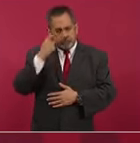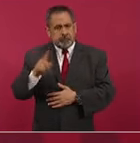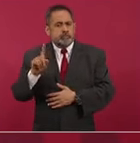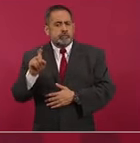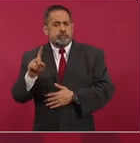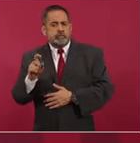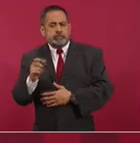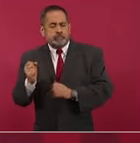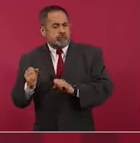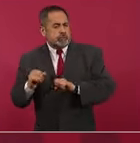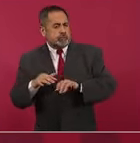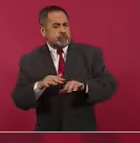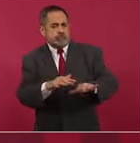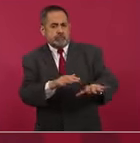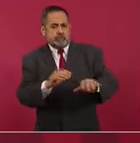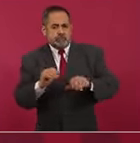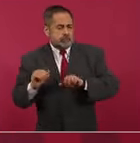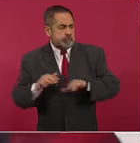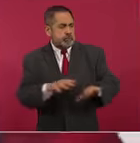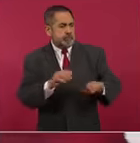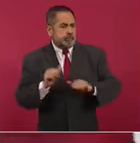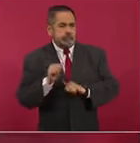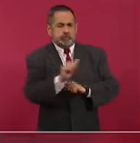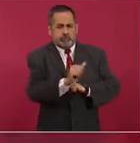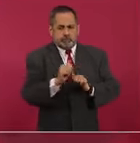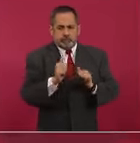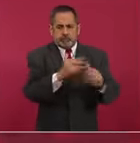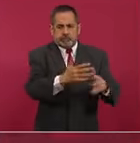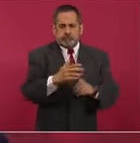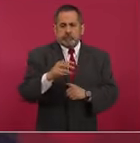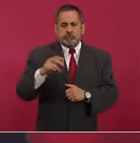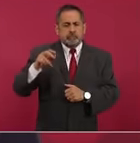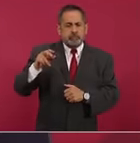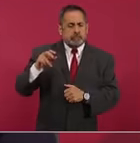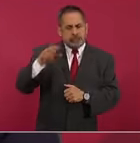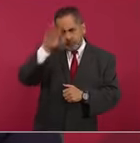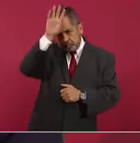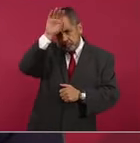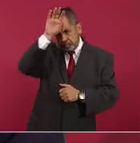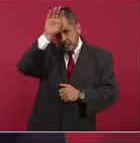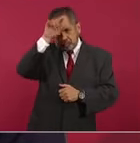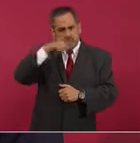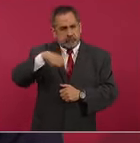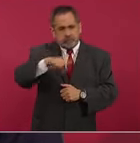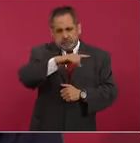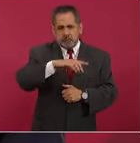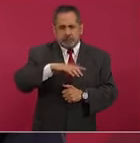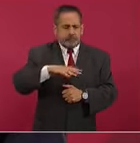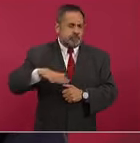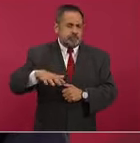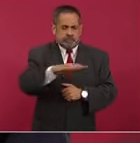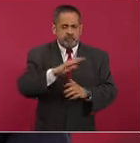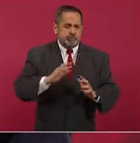agua en Monterrey, en la zona